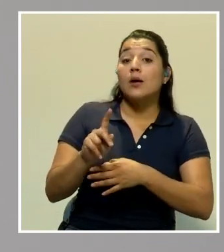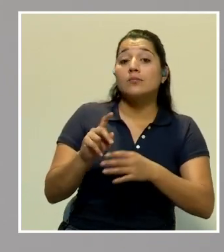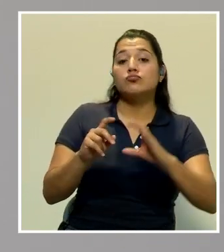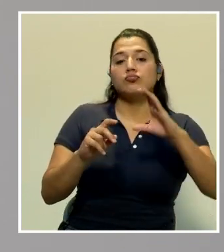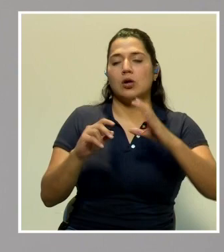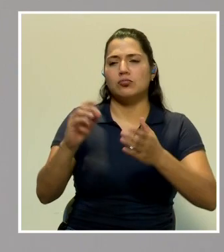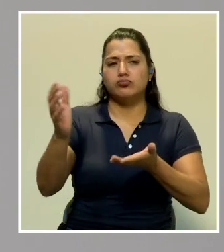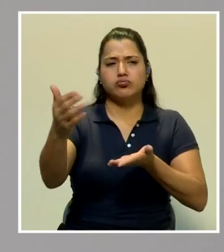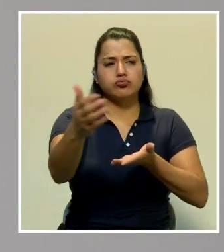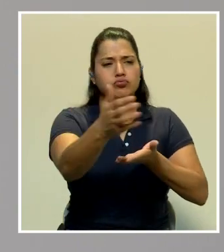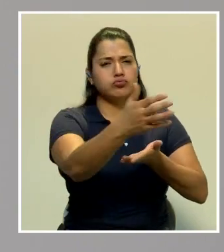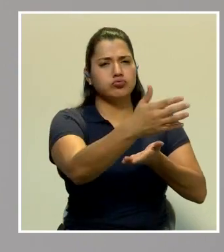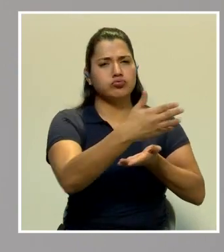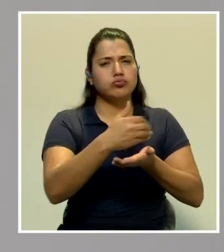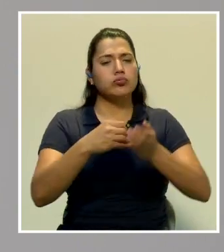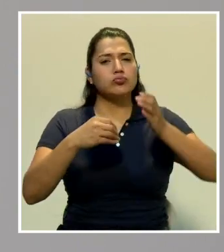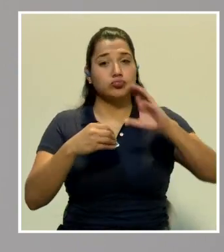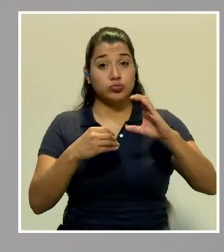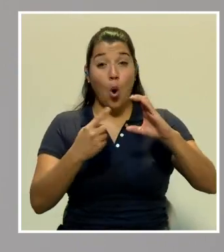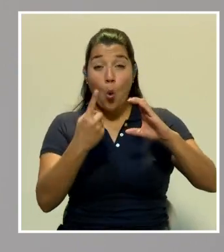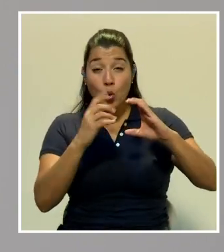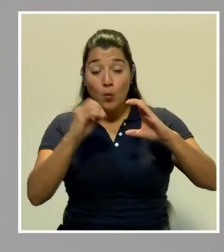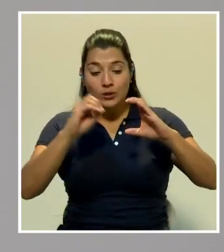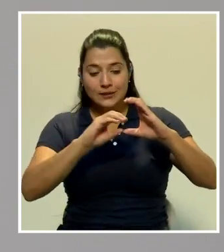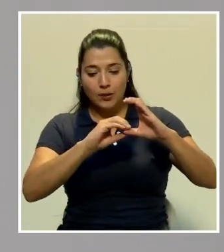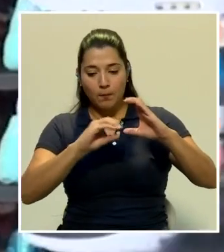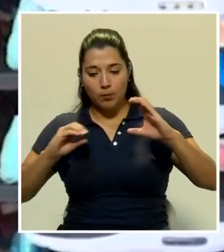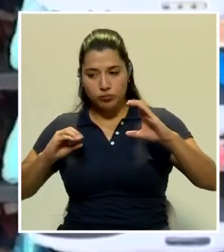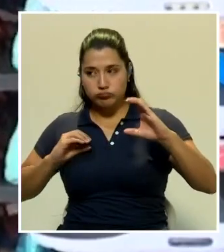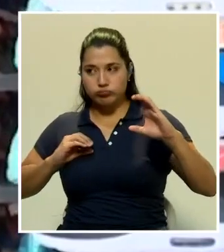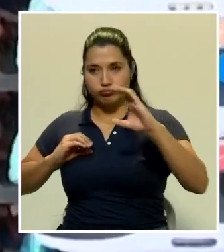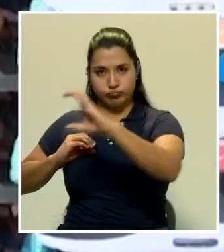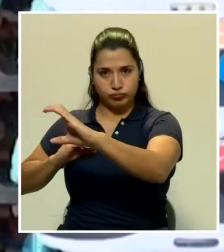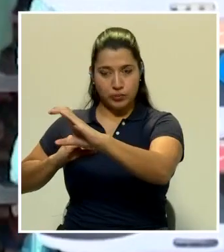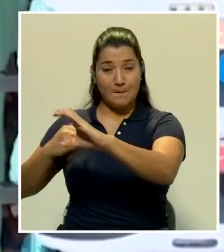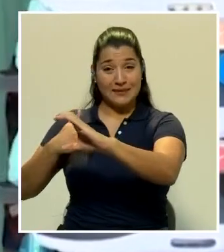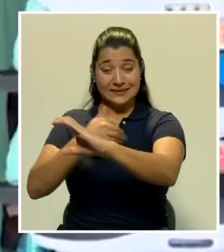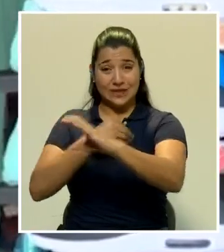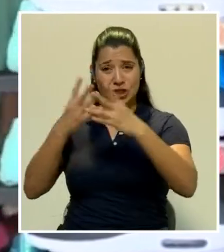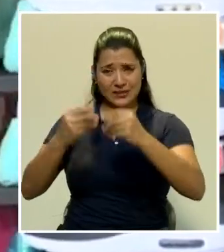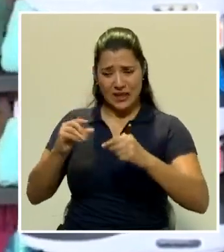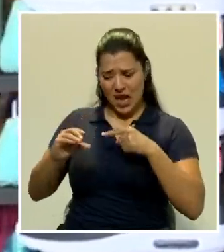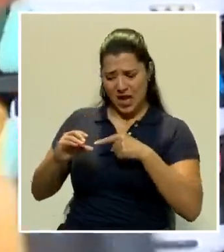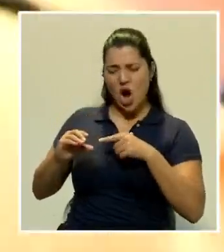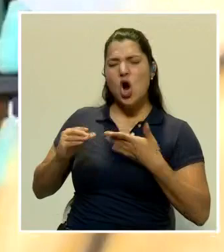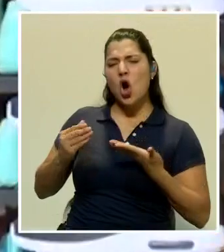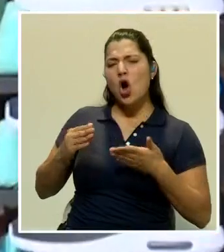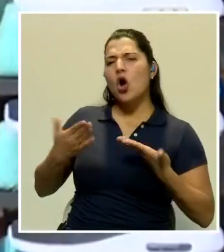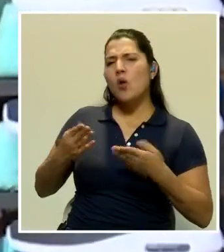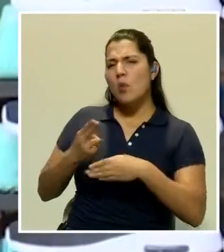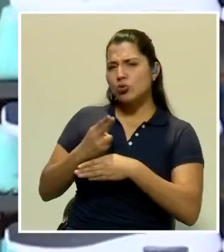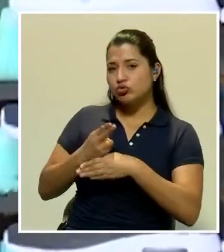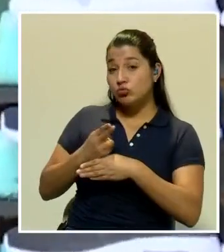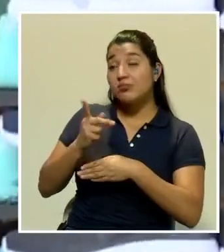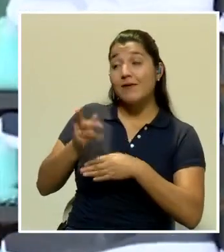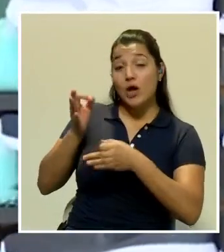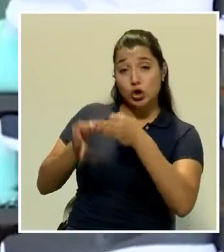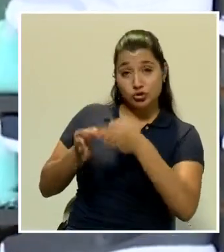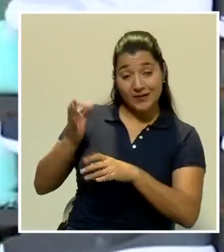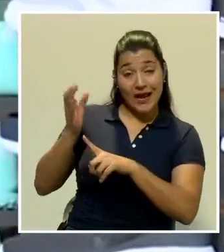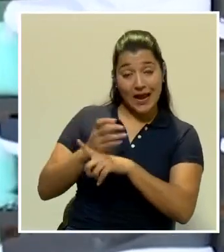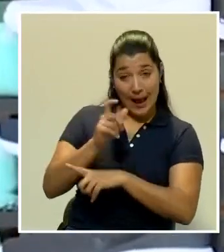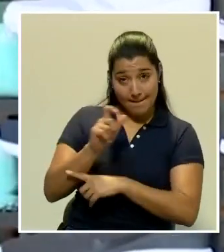supuesto, estamos buscando que esto sea hacia la reactivación económica. El Colegio de Contadores Públicos también señaló que debe darse